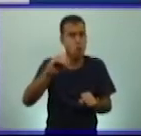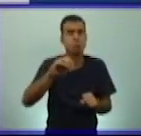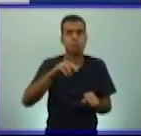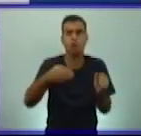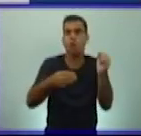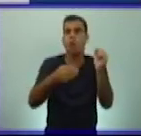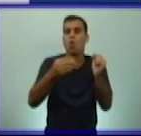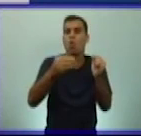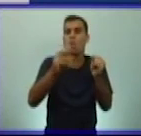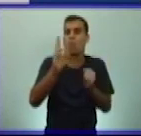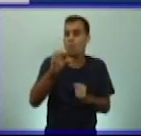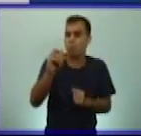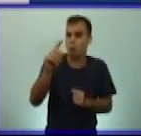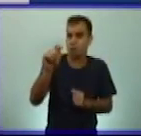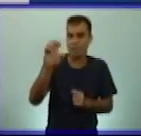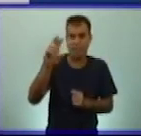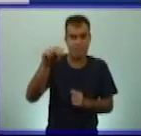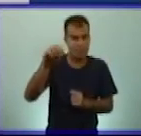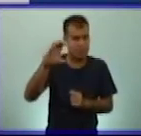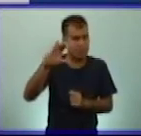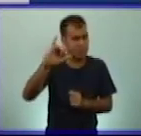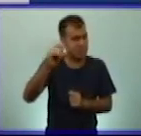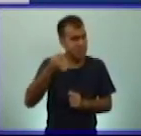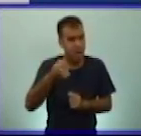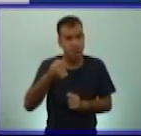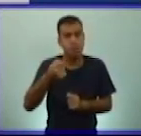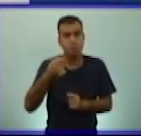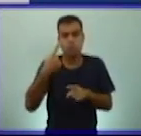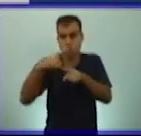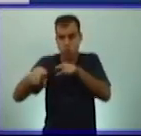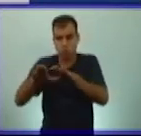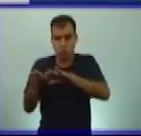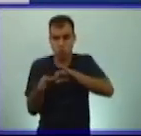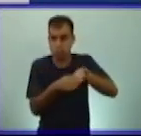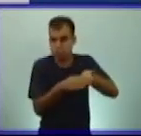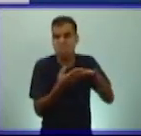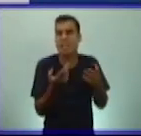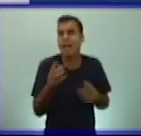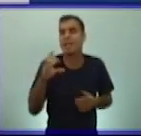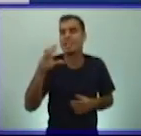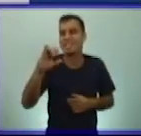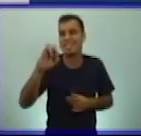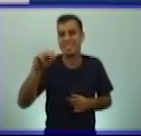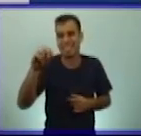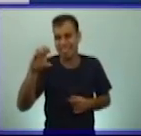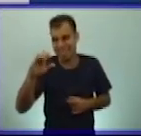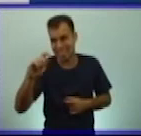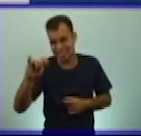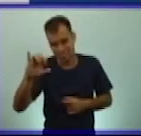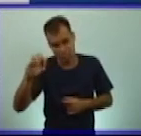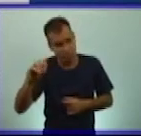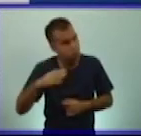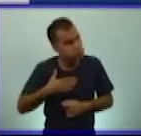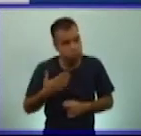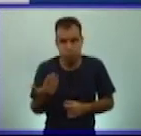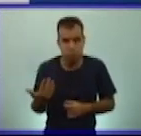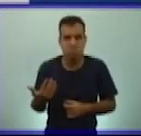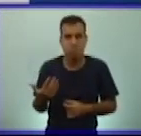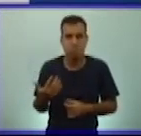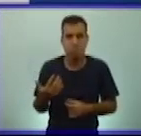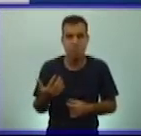cinético. En los sistemas electromagnéticos, la energía aparece en el capacitor y la energía aparece en el